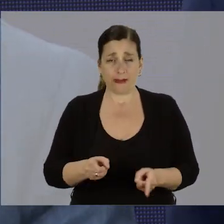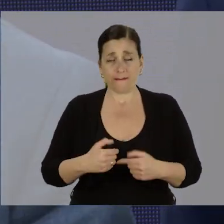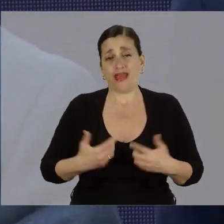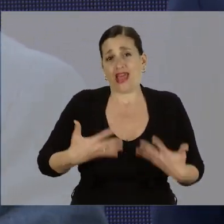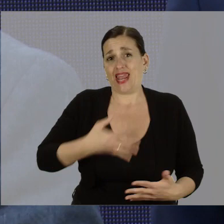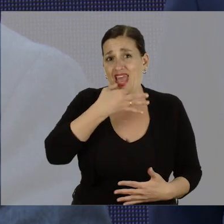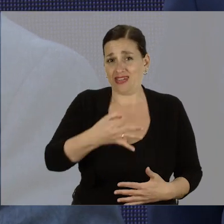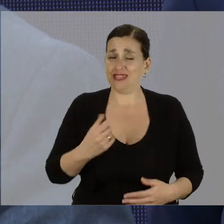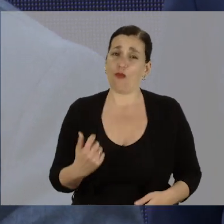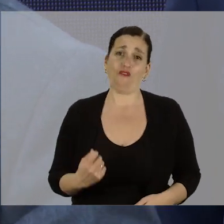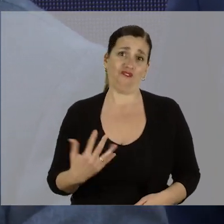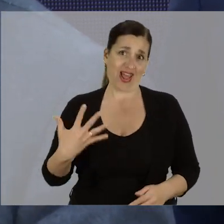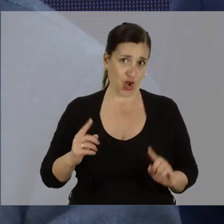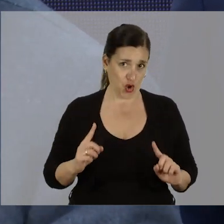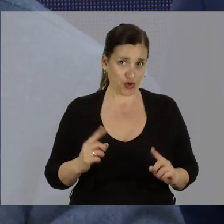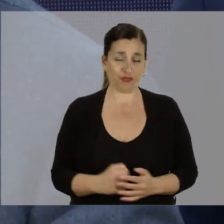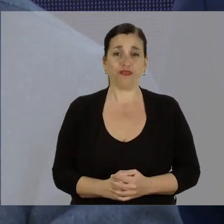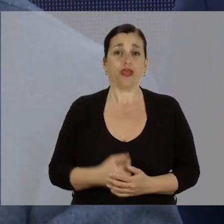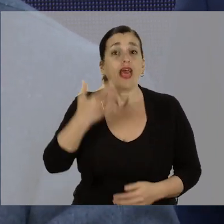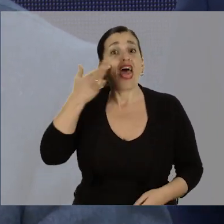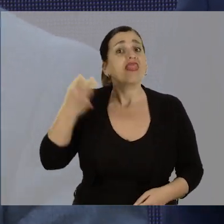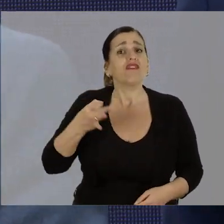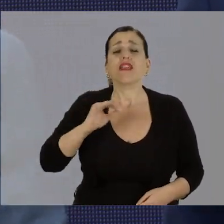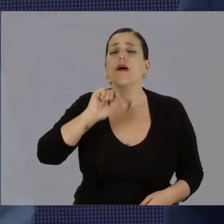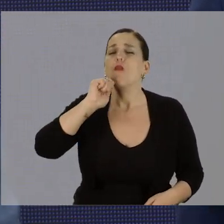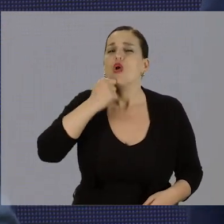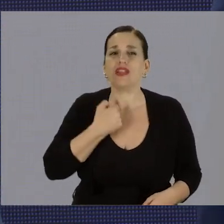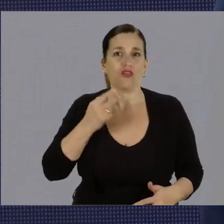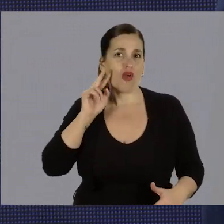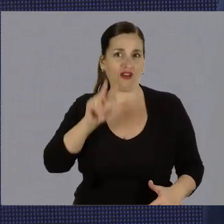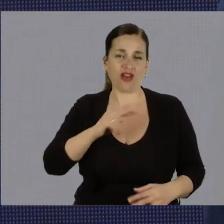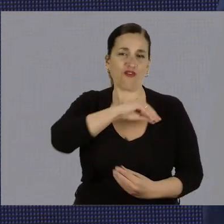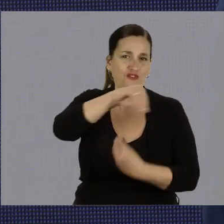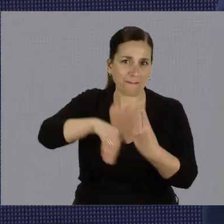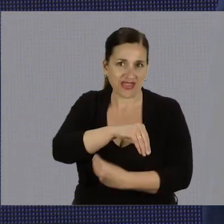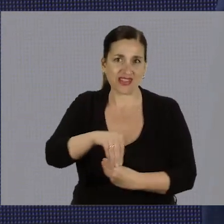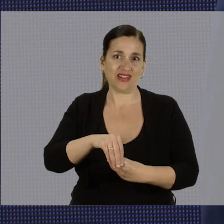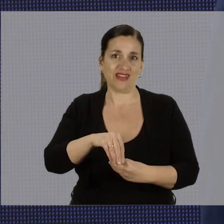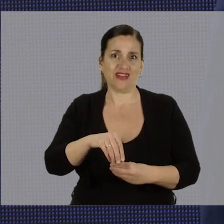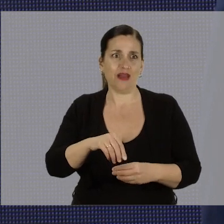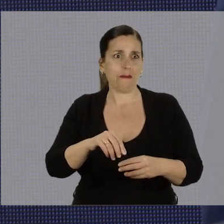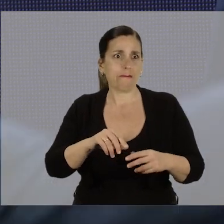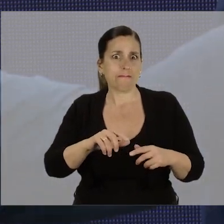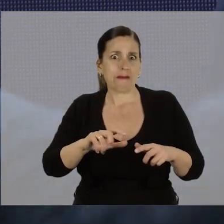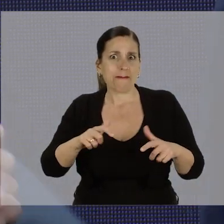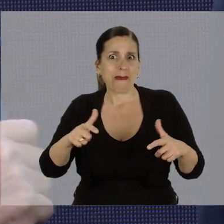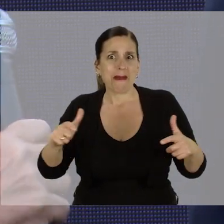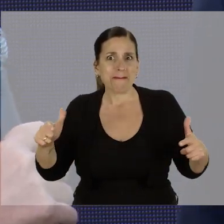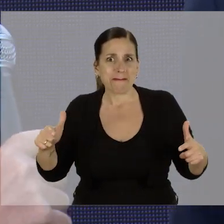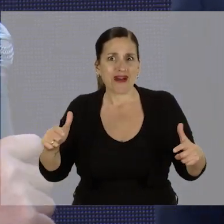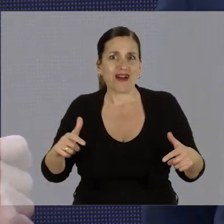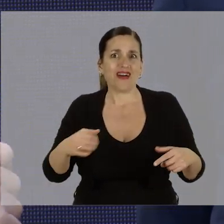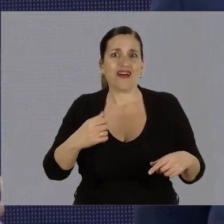otra razón que me parece muy valedera, y la verdad que es muy lindo ver a la familia, este no para de